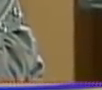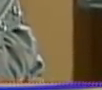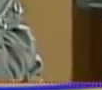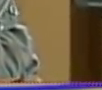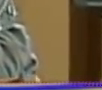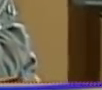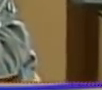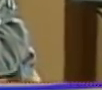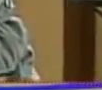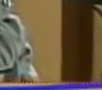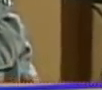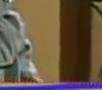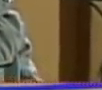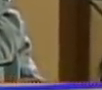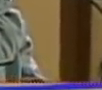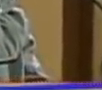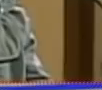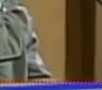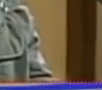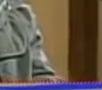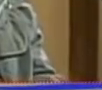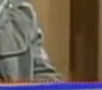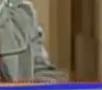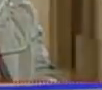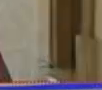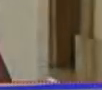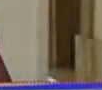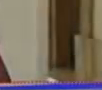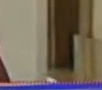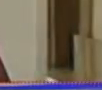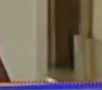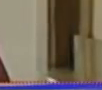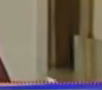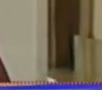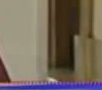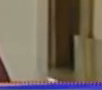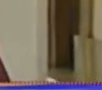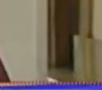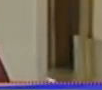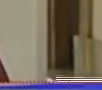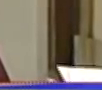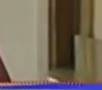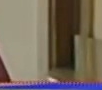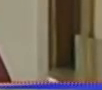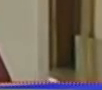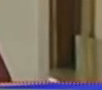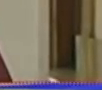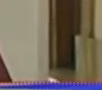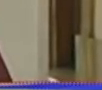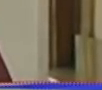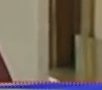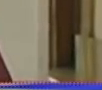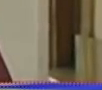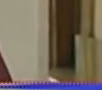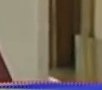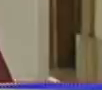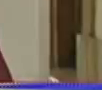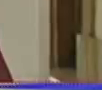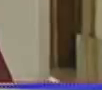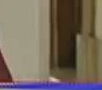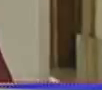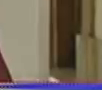los protectores de los estados Nueva Esparta, Mérida, Táchira. Bueno, un saludo